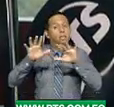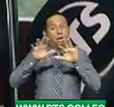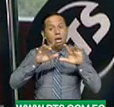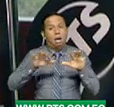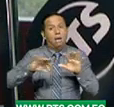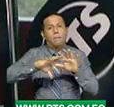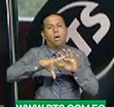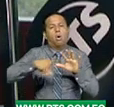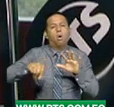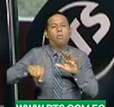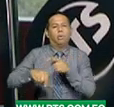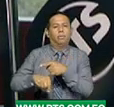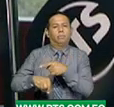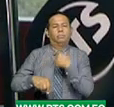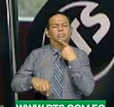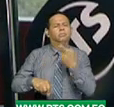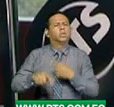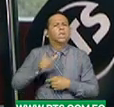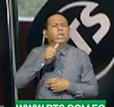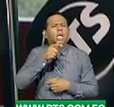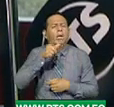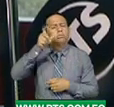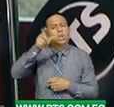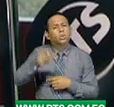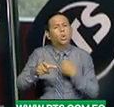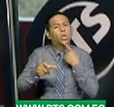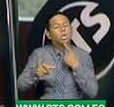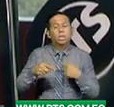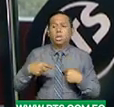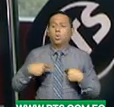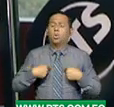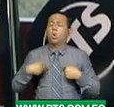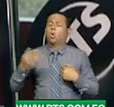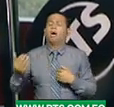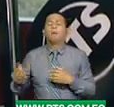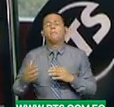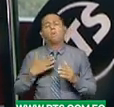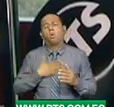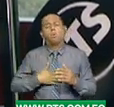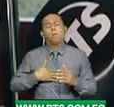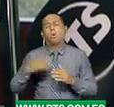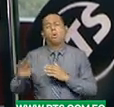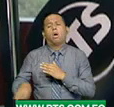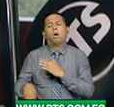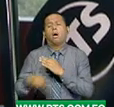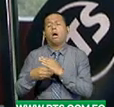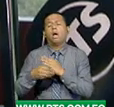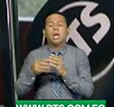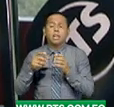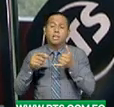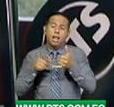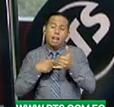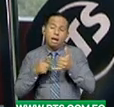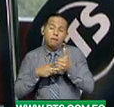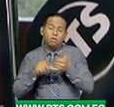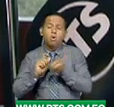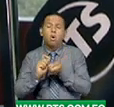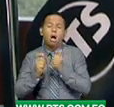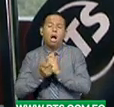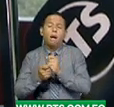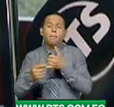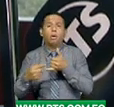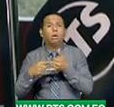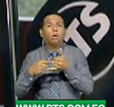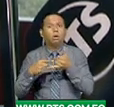había, haciéndose pasar por mí, solicitado una reposición del chip de mi línea telefónica. Al tener esta persona el acceso a mi